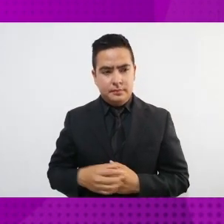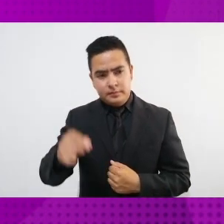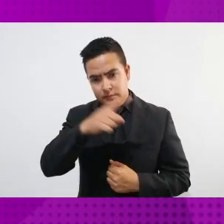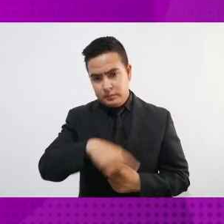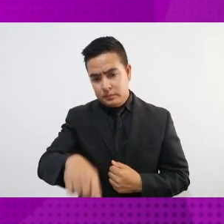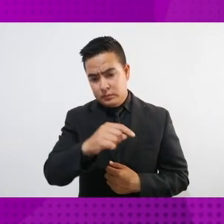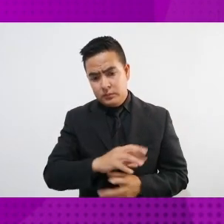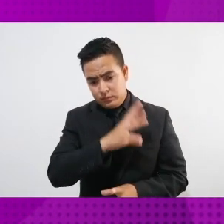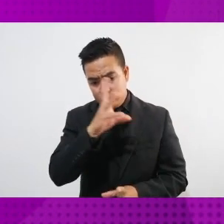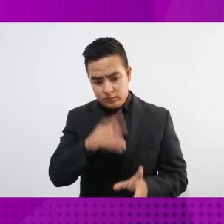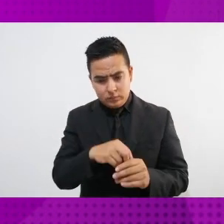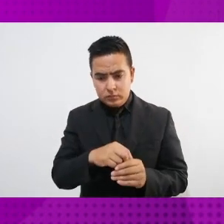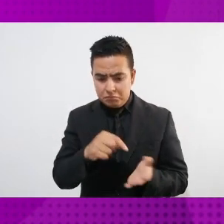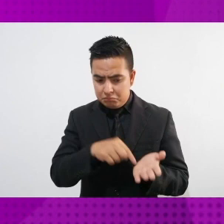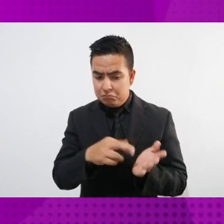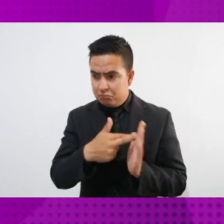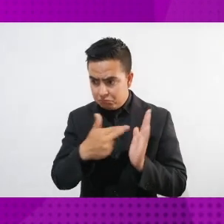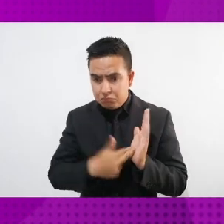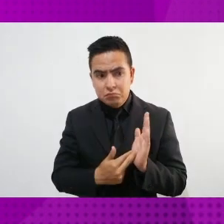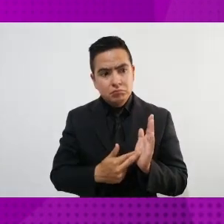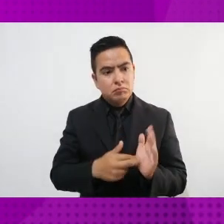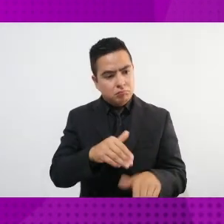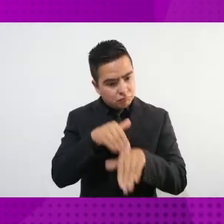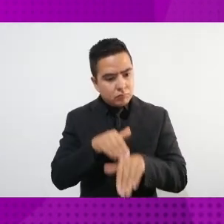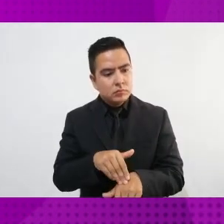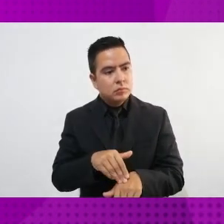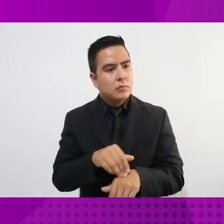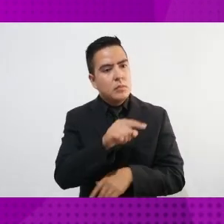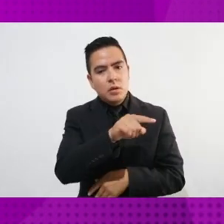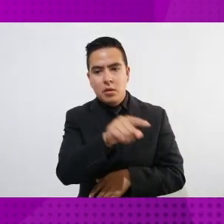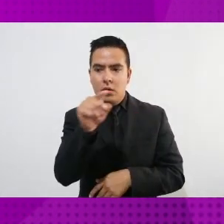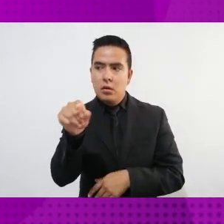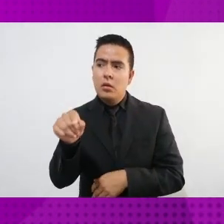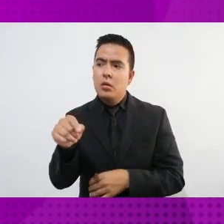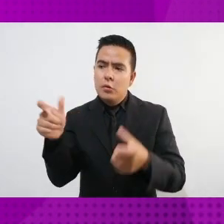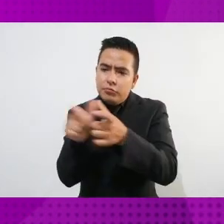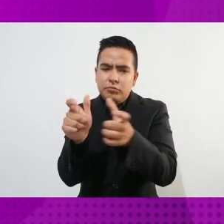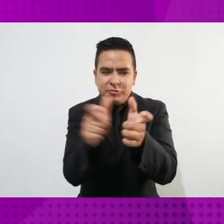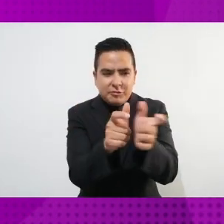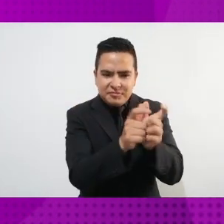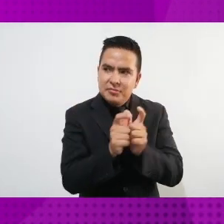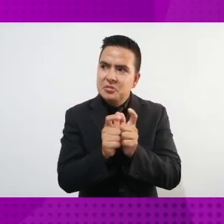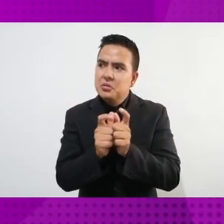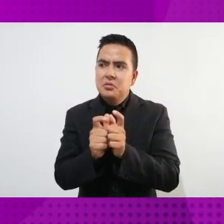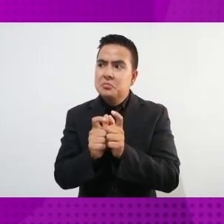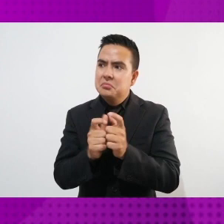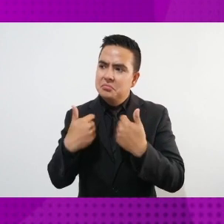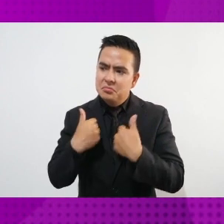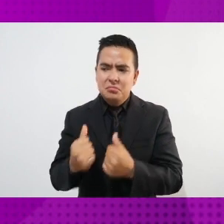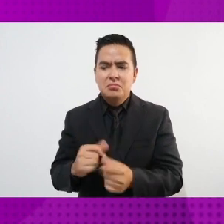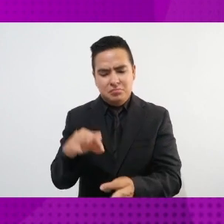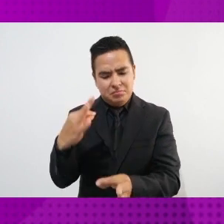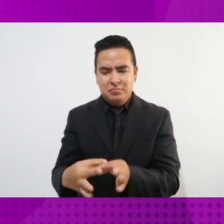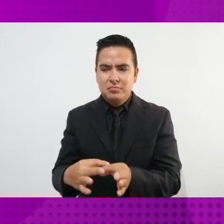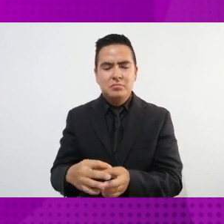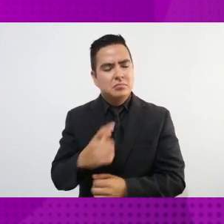mismas cumplan las reglas del juego, las minorías van a quedar conformes de que se han cumplido las reglas del juego preestablecidas y las